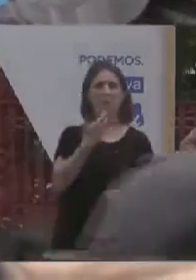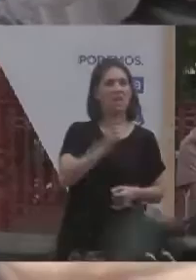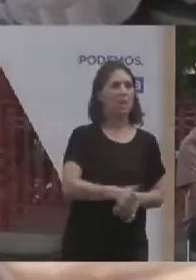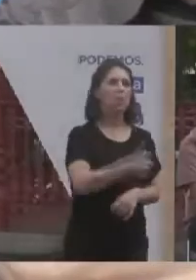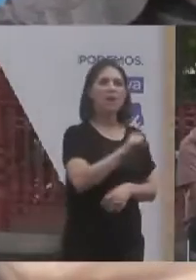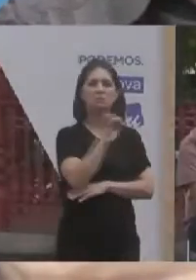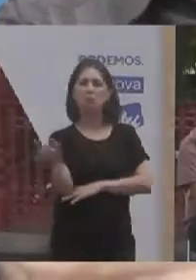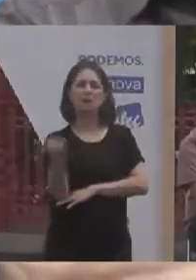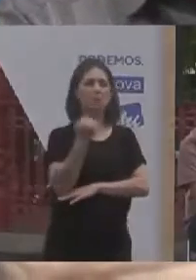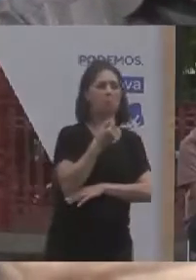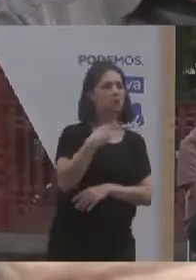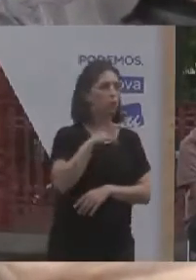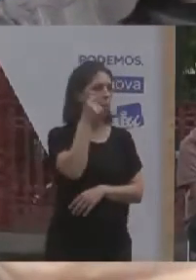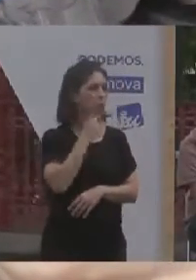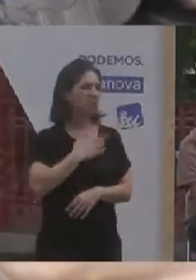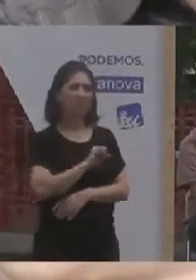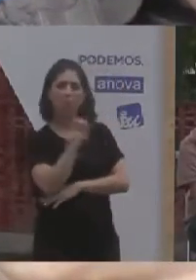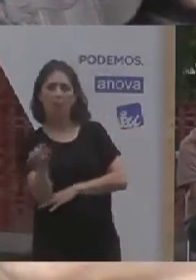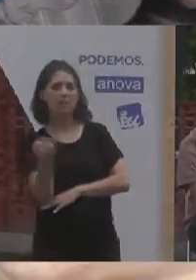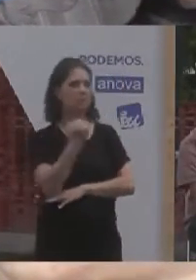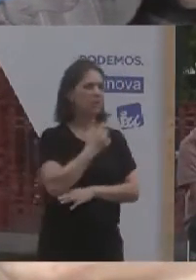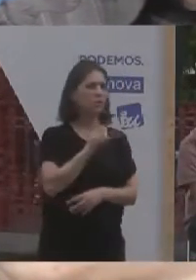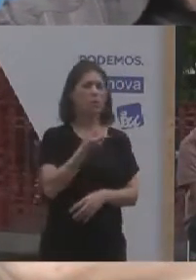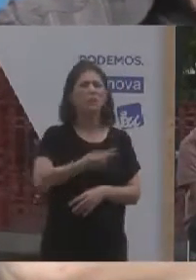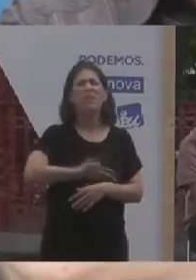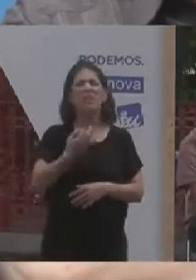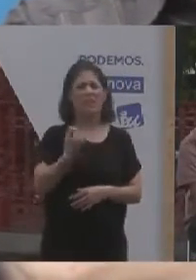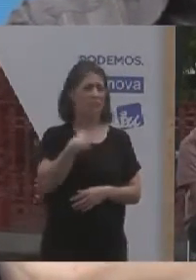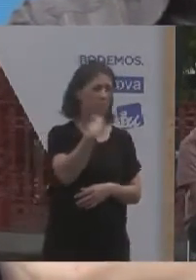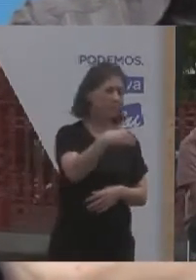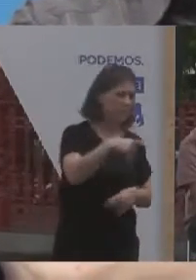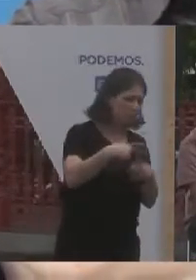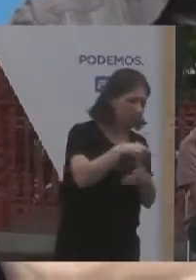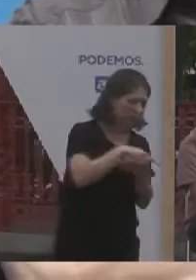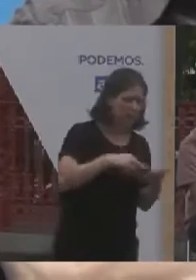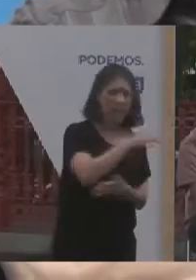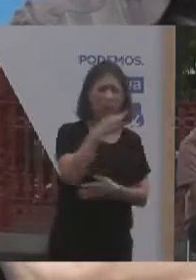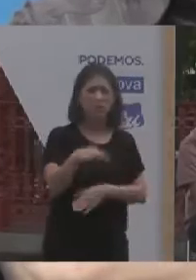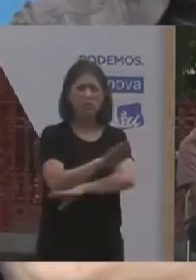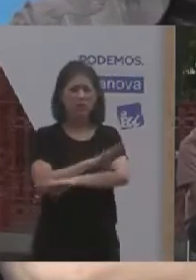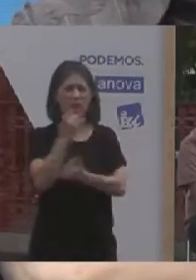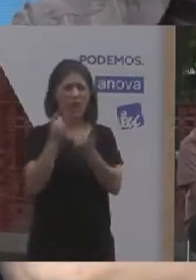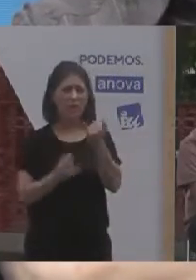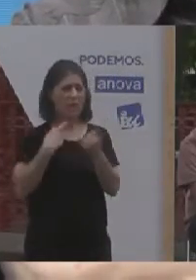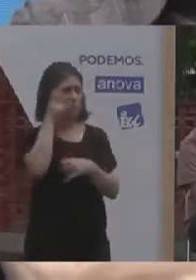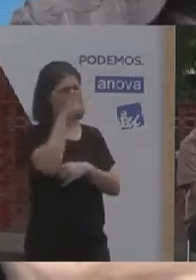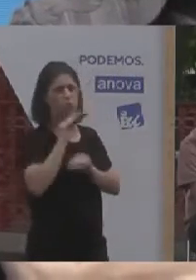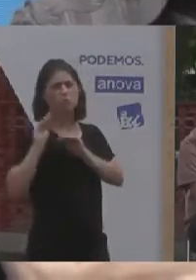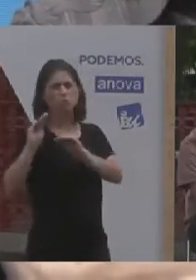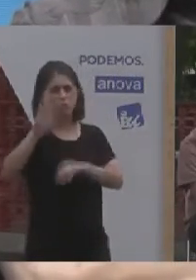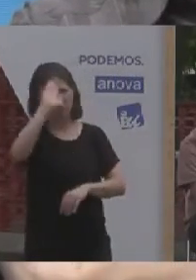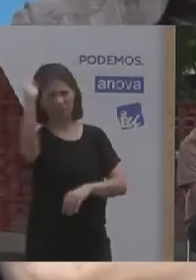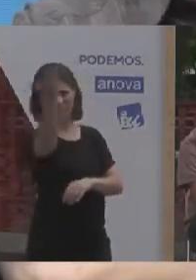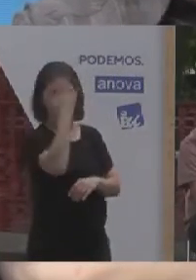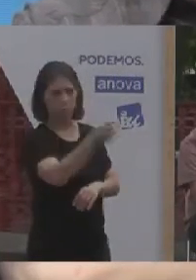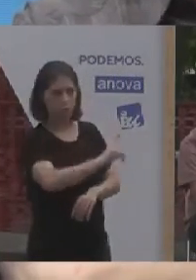de ourensanía. O importante é ter presidentes da Xunta e conselleiras que non sean traidores ao seu propio pobo, que